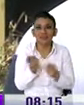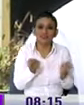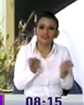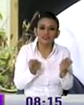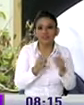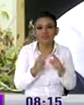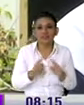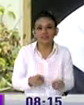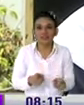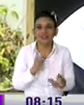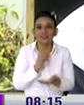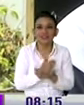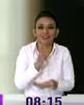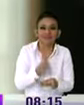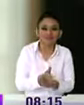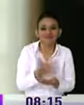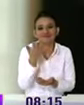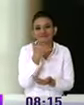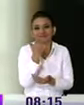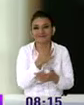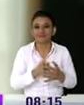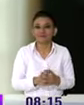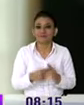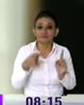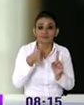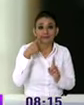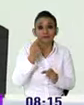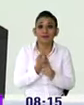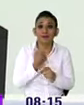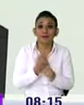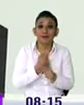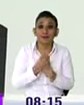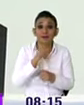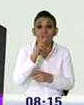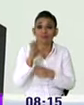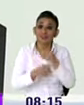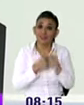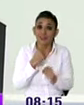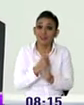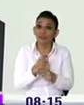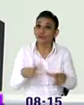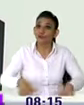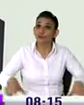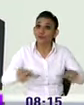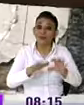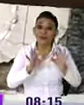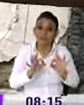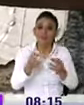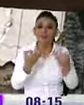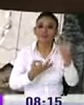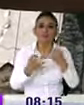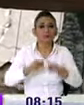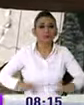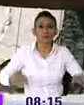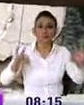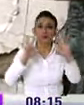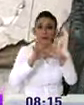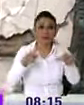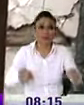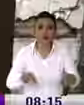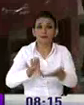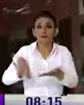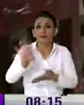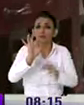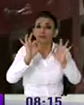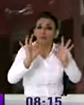ahí les cortábamos. Hernán, quien ha trabajado durante más de 30 años en el sitio, nos explica la importancia de la institución,